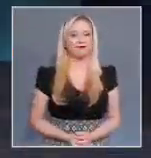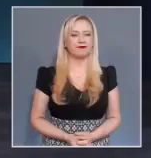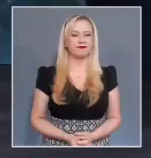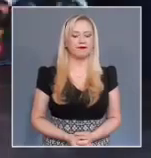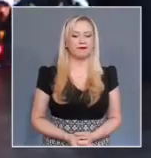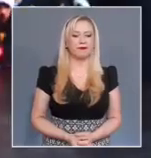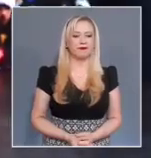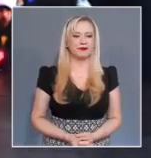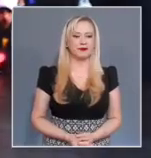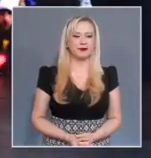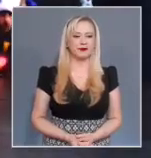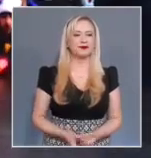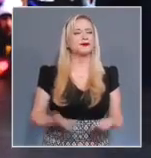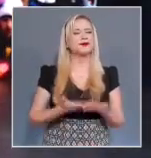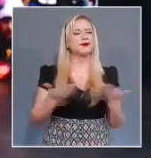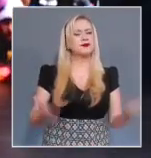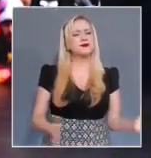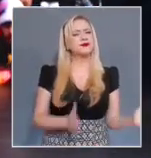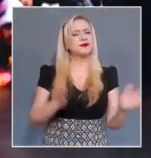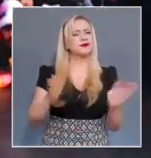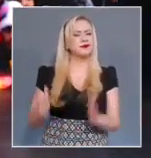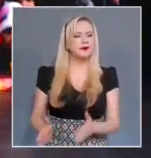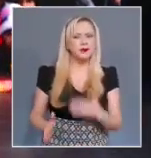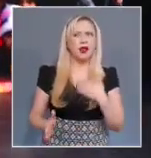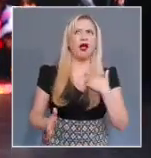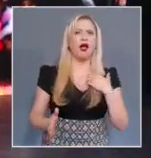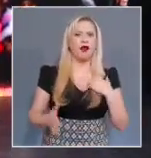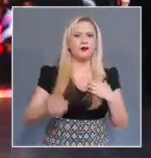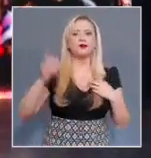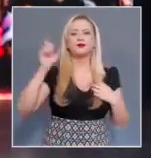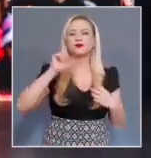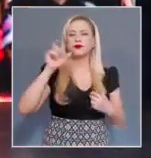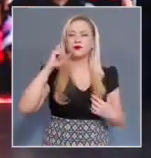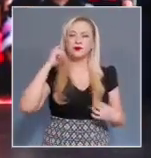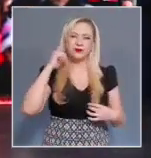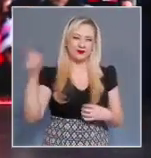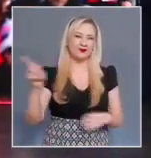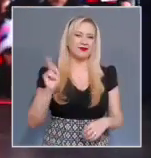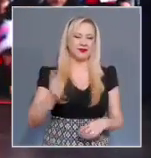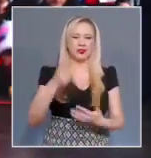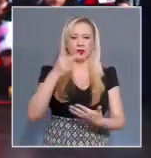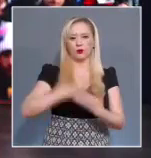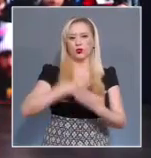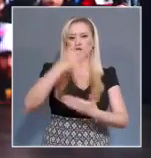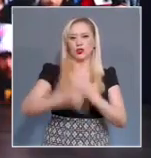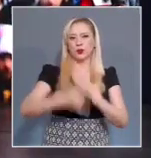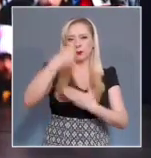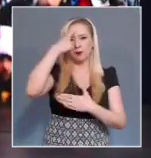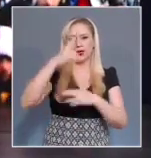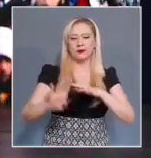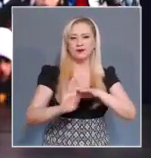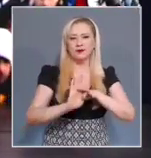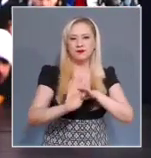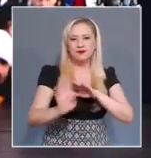Y en otra información, durante la presentación de resultados del proyecto Camino Protegido, se dio a conocer que en 2022 ingresaron